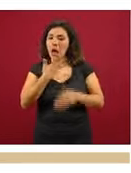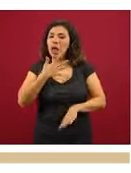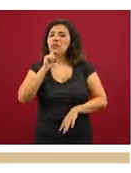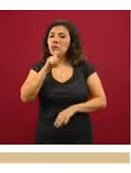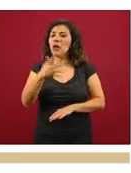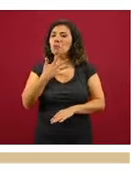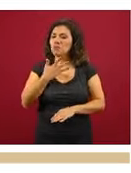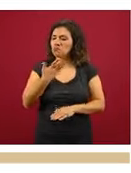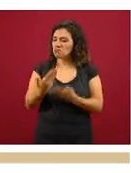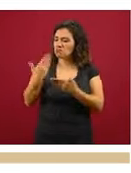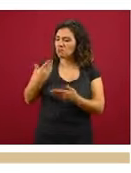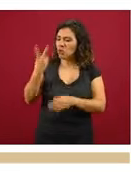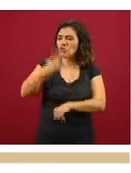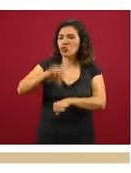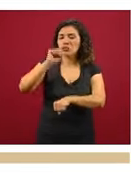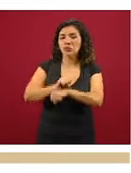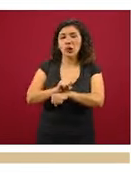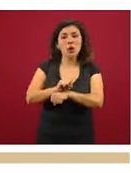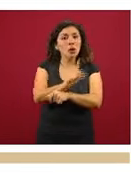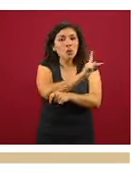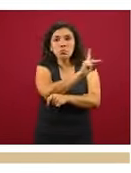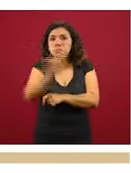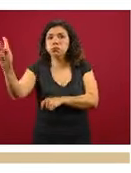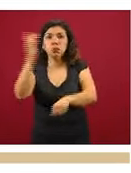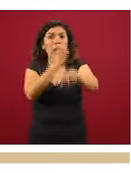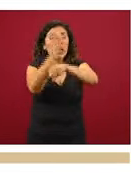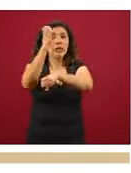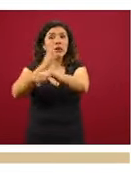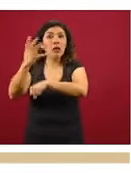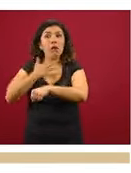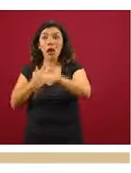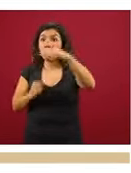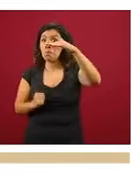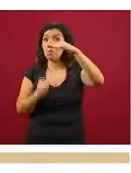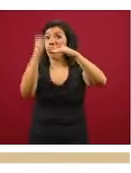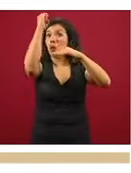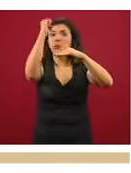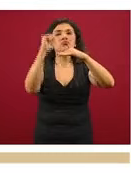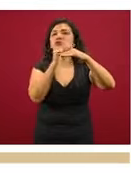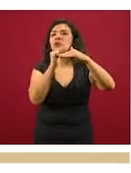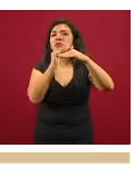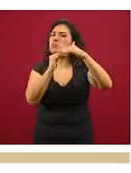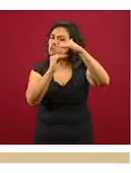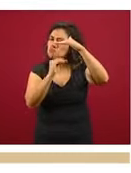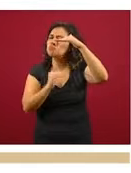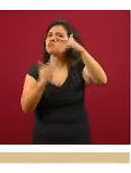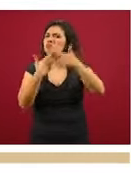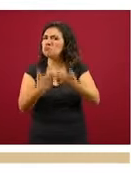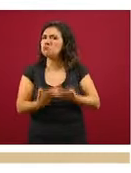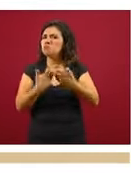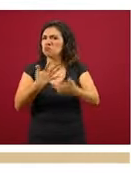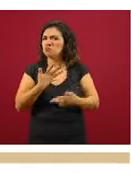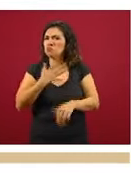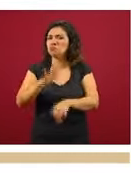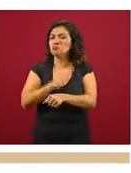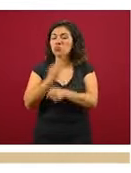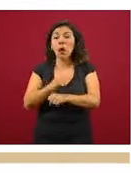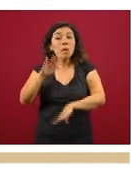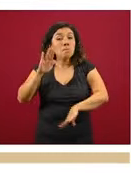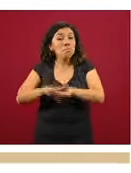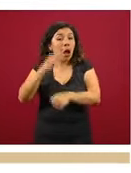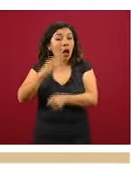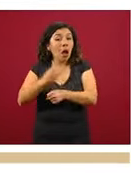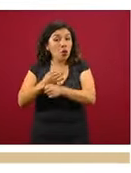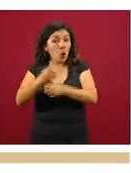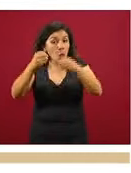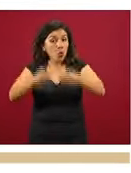de 2 semanas en donde ninguna de las entidades federativas ha rebasado ese nivel de seguridad del 70%. De hecho, el que mayor